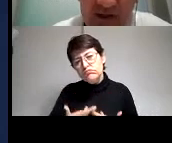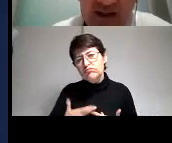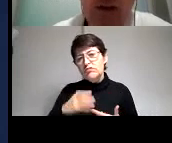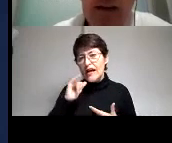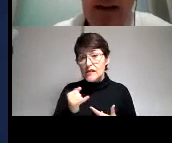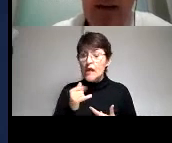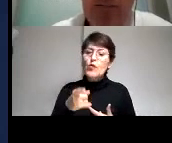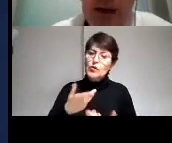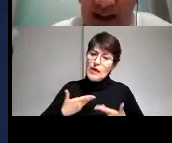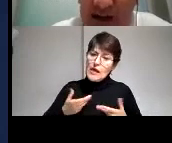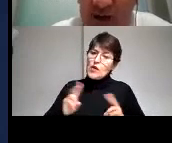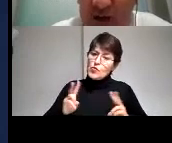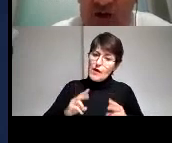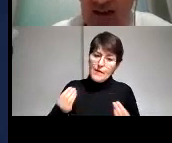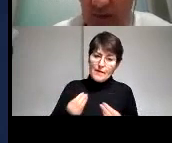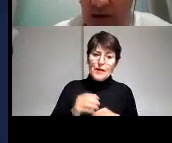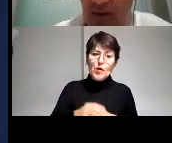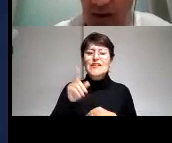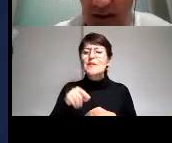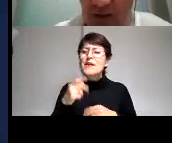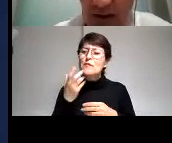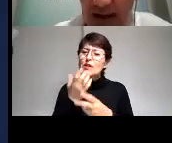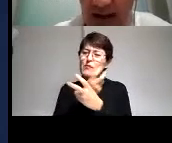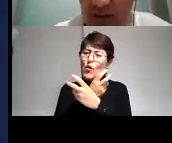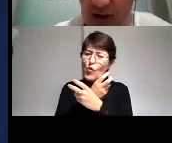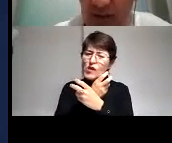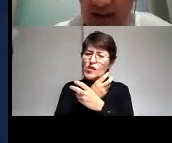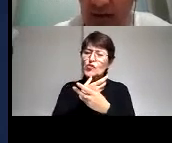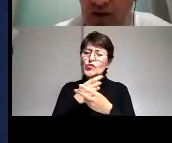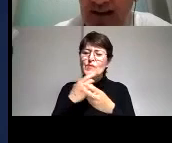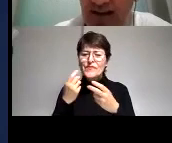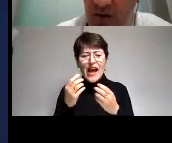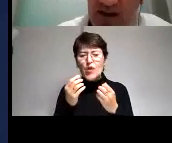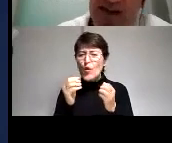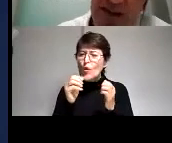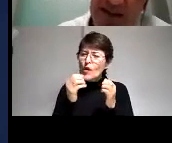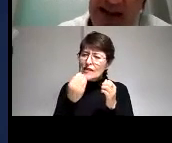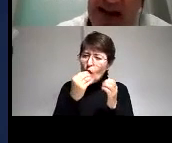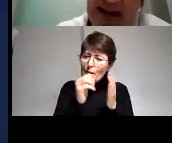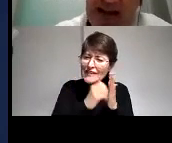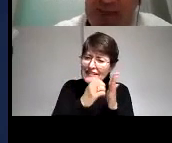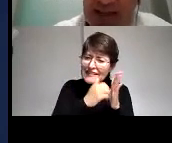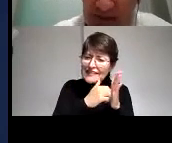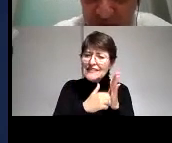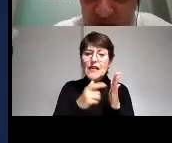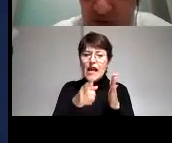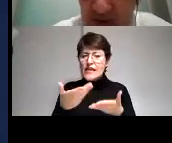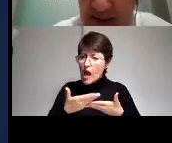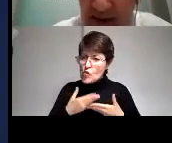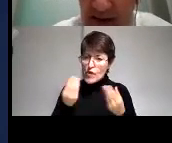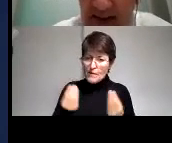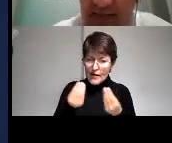ejercicio físico. Previene la osteoporosis también por el mecanismo que comentábamos antes de compensación de la